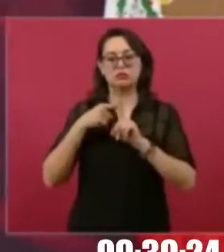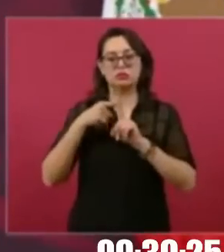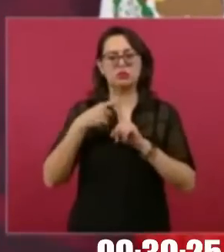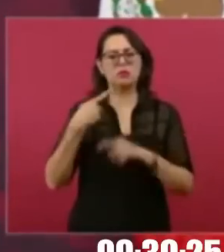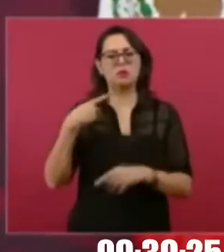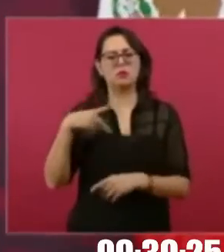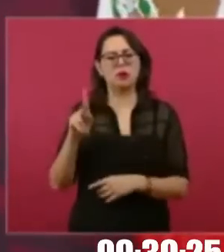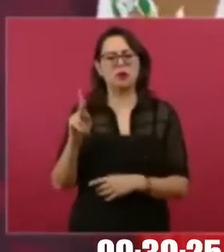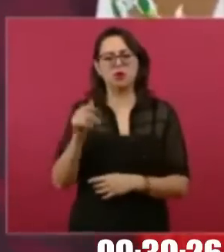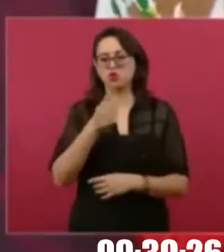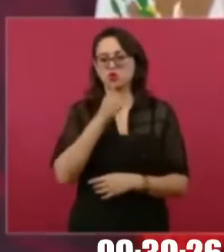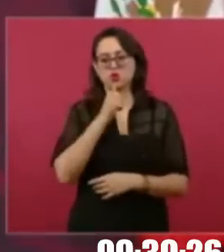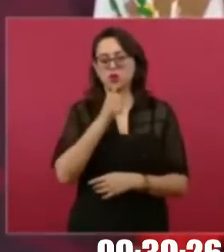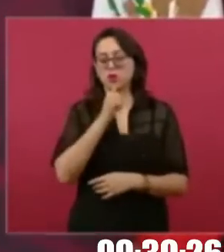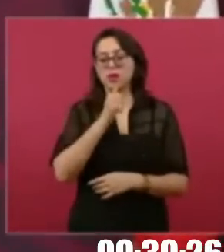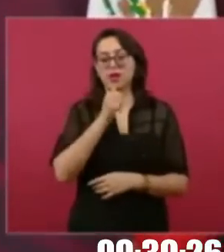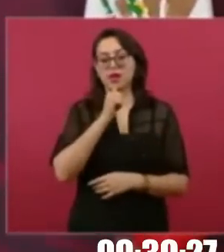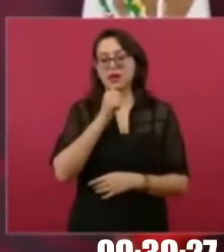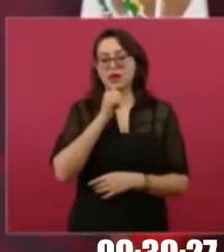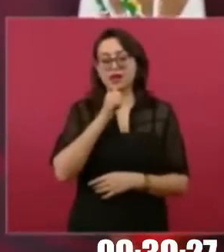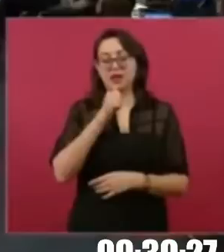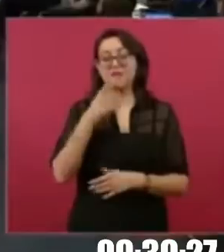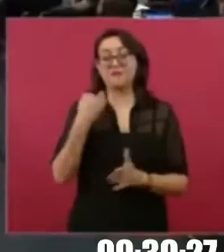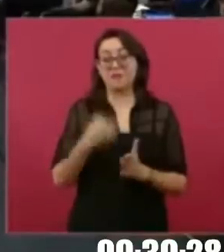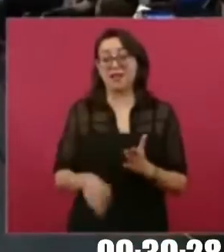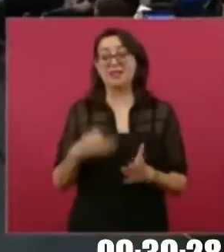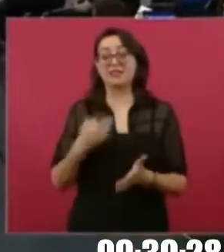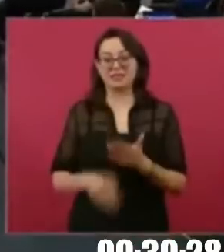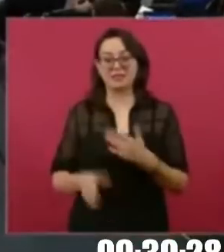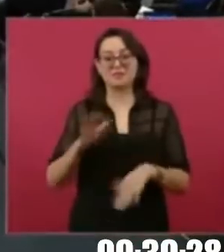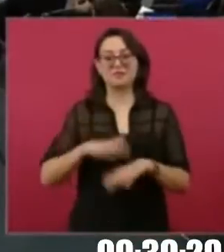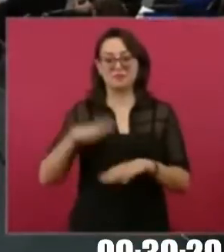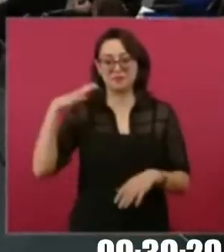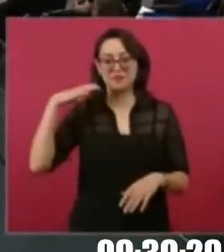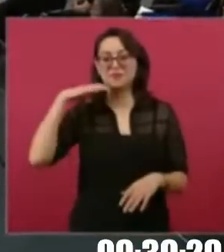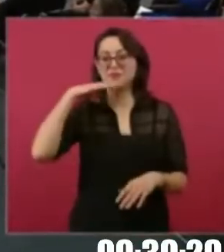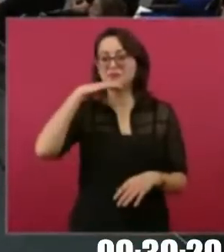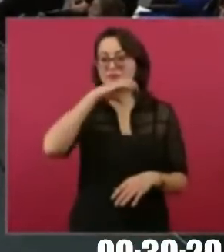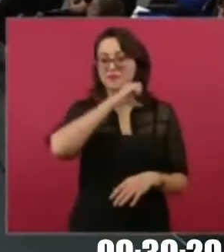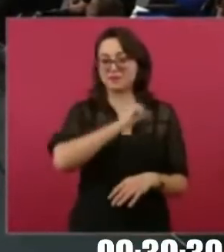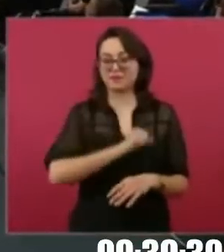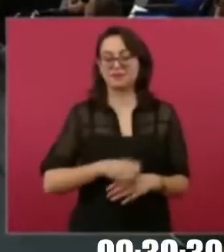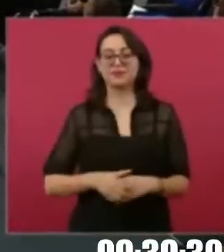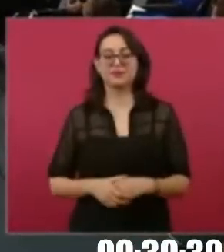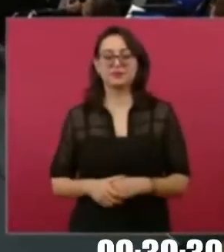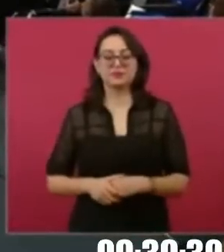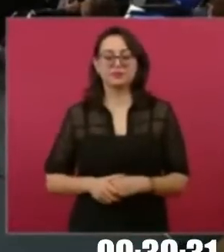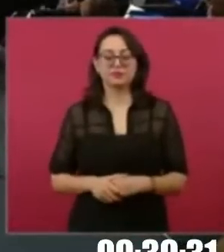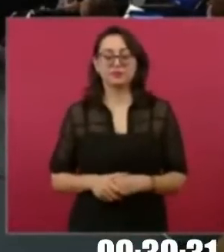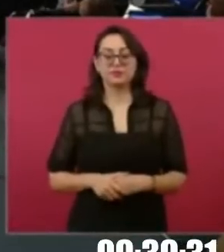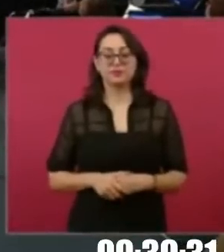no pero tú podrías comentarlo no a ver